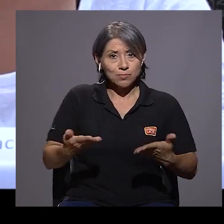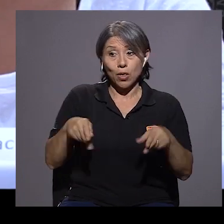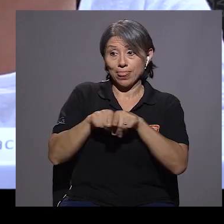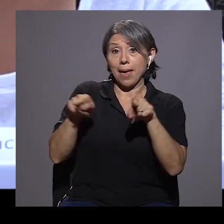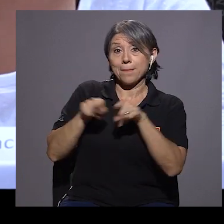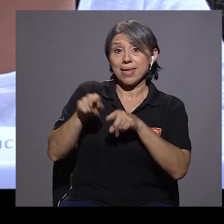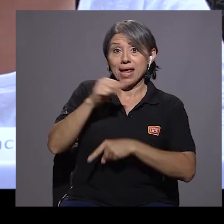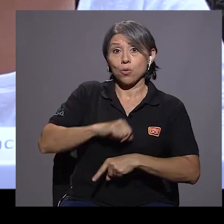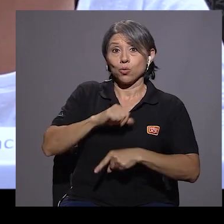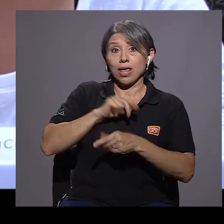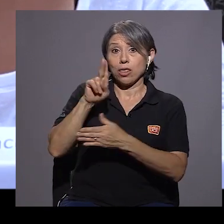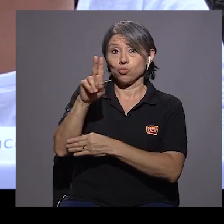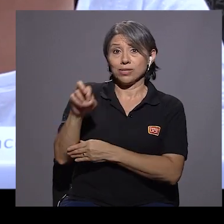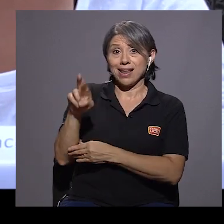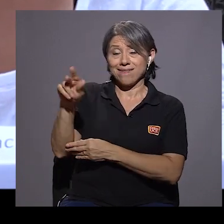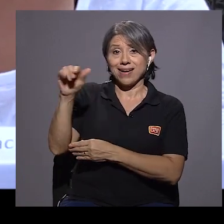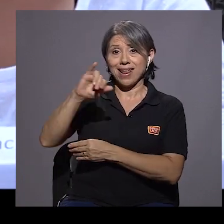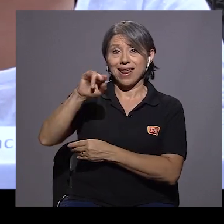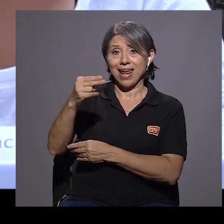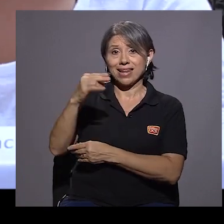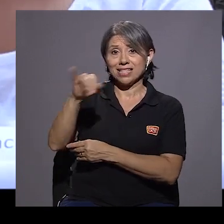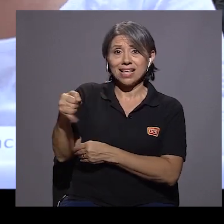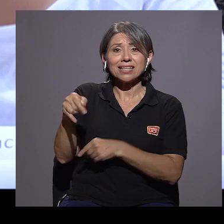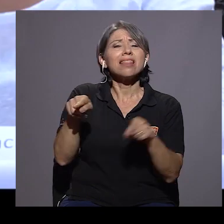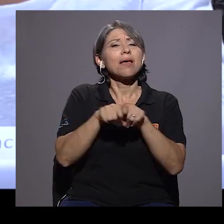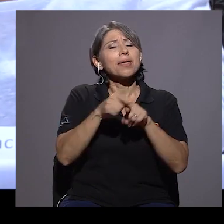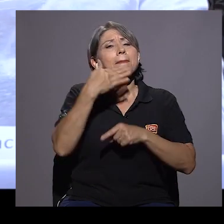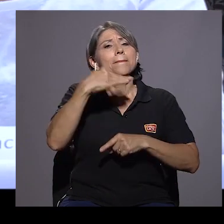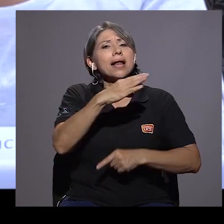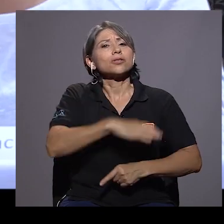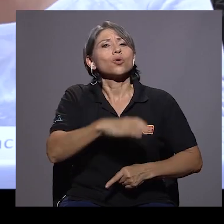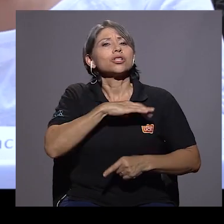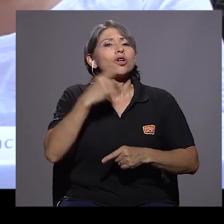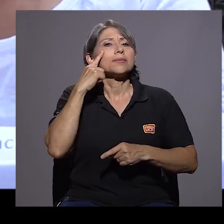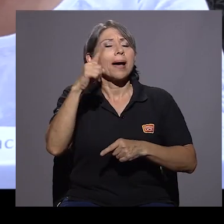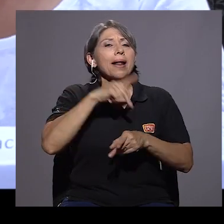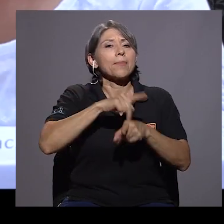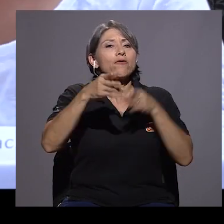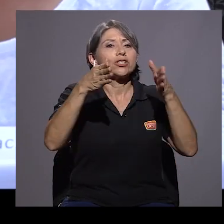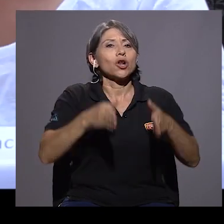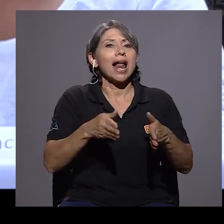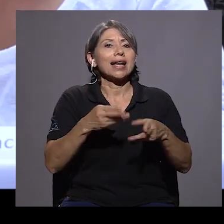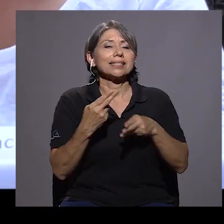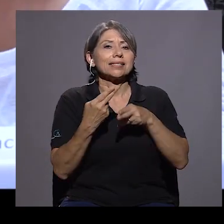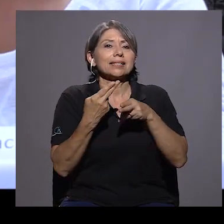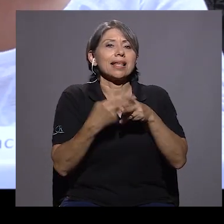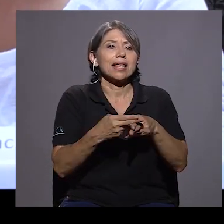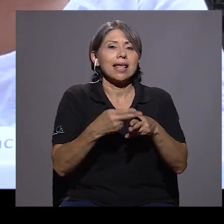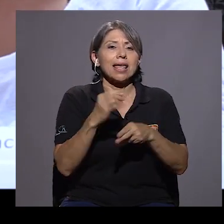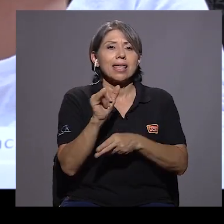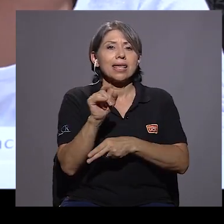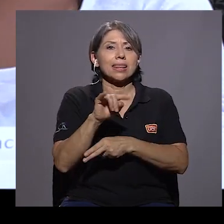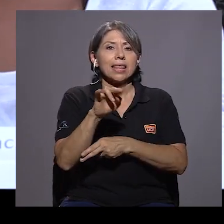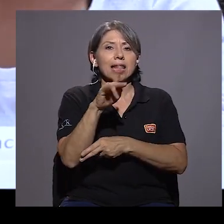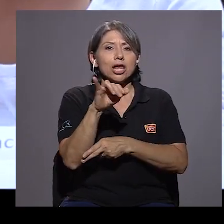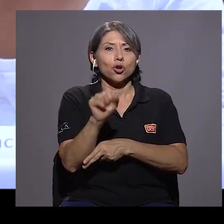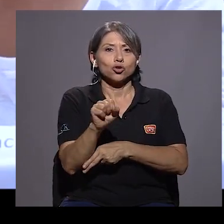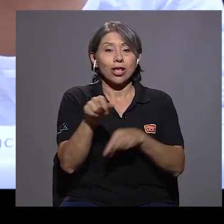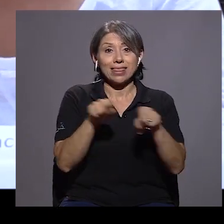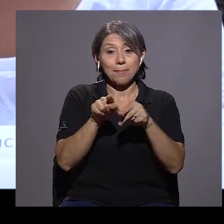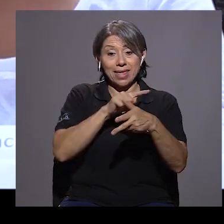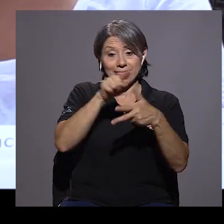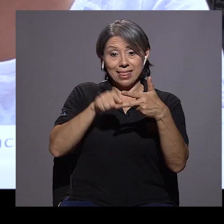universitarios del humanismo. El manejo de Jensen además ha propiciado malas condiciones laborales para los profesionales interinos, el acoso